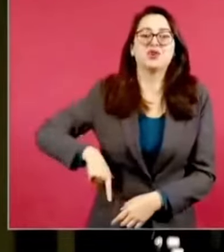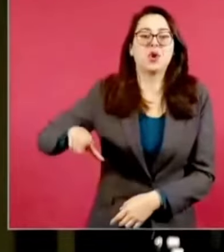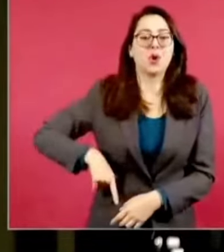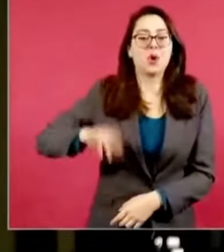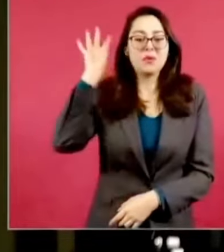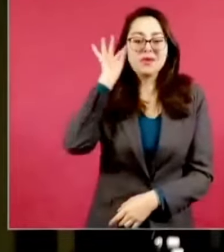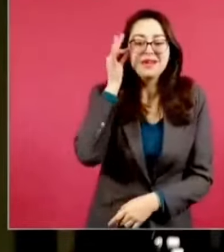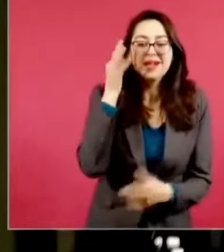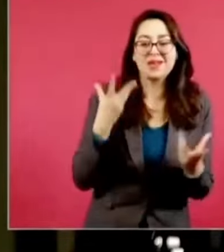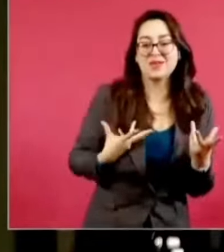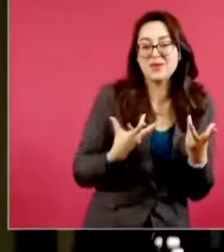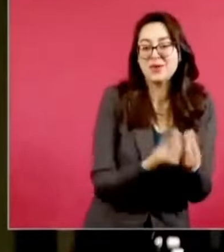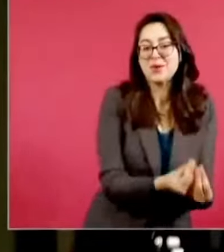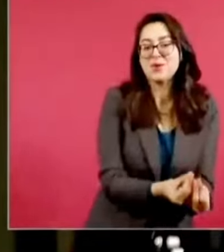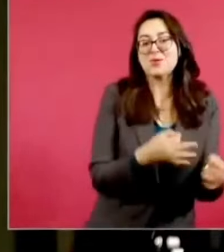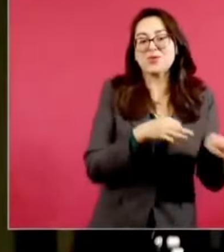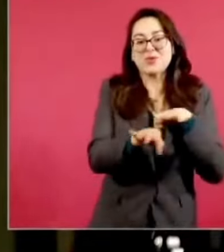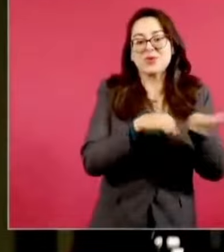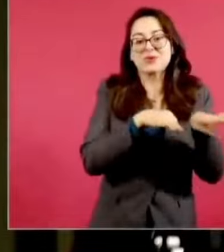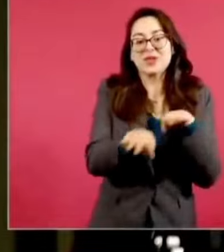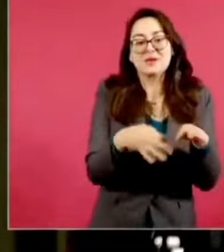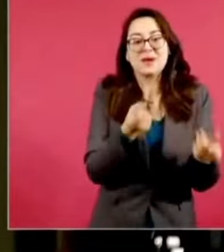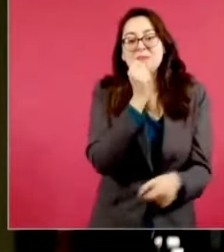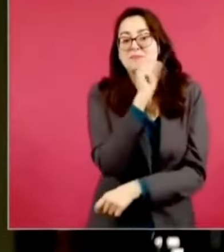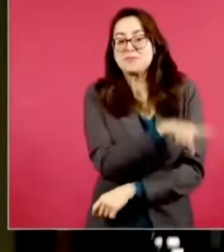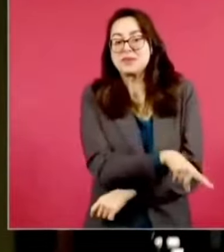de Alba, que fue asesor jurídico de la